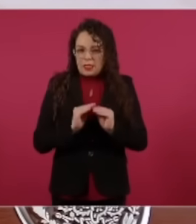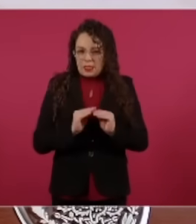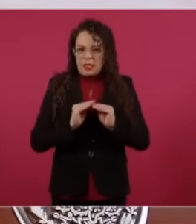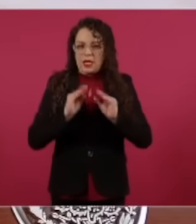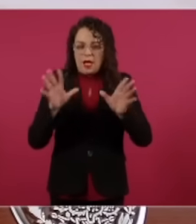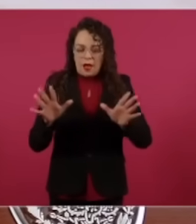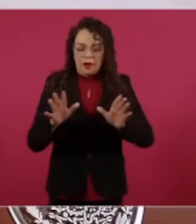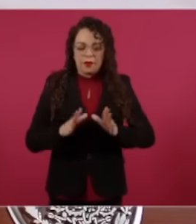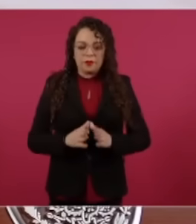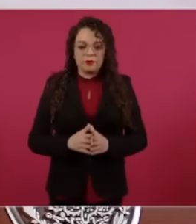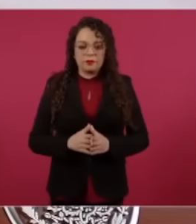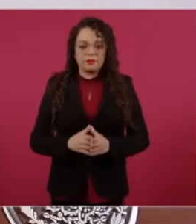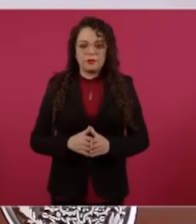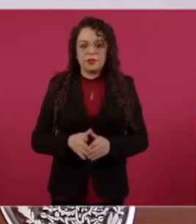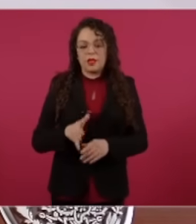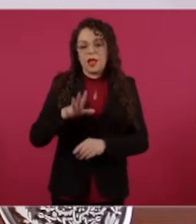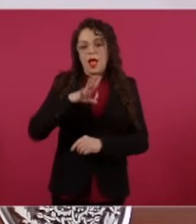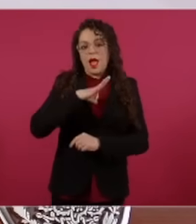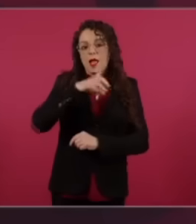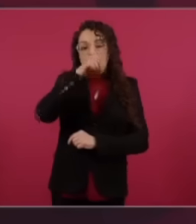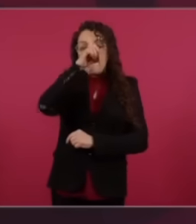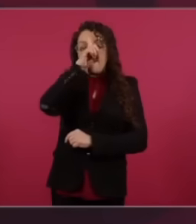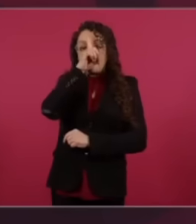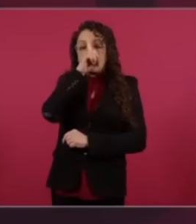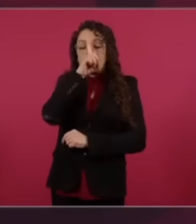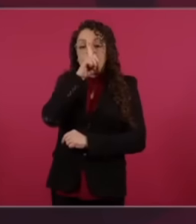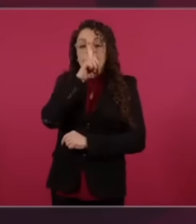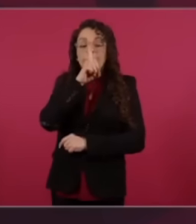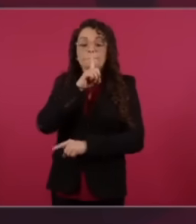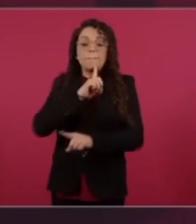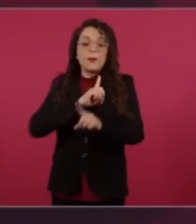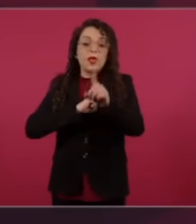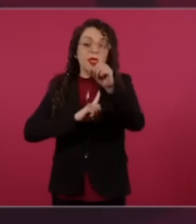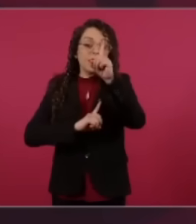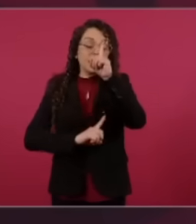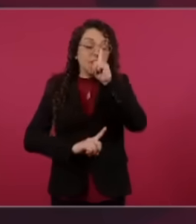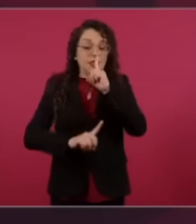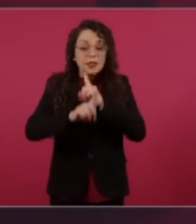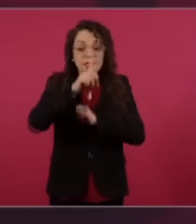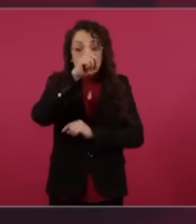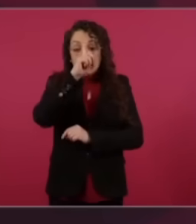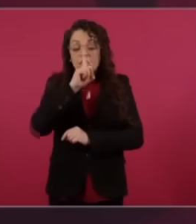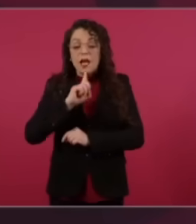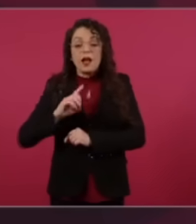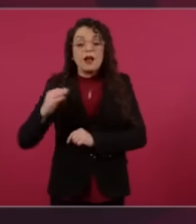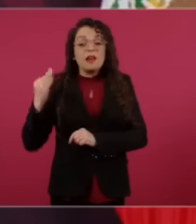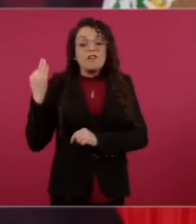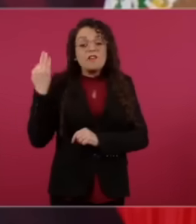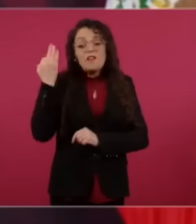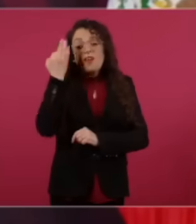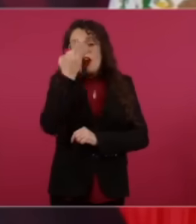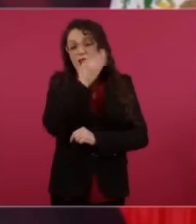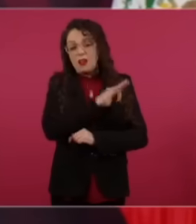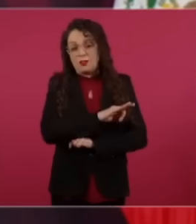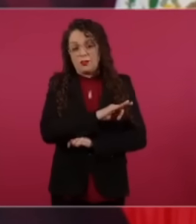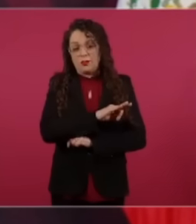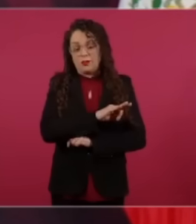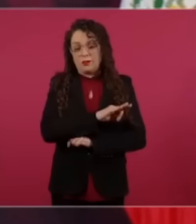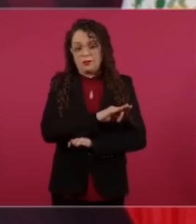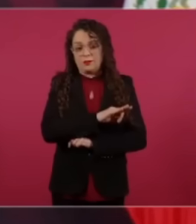están mintiendo están falseando la